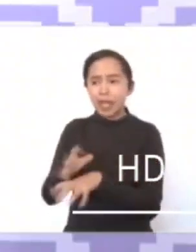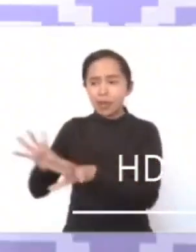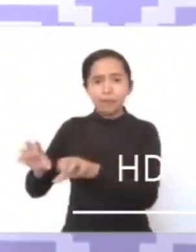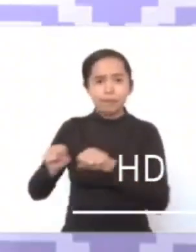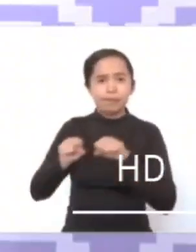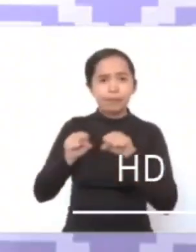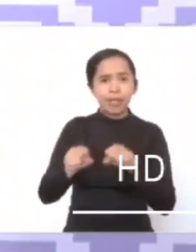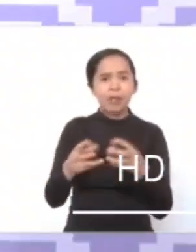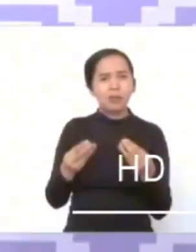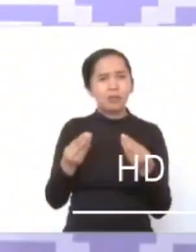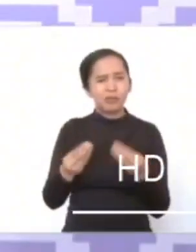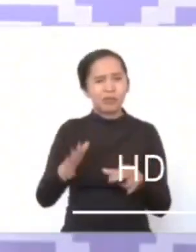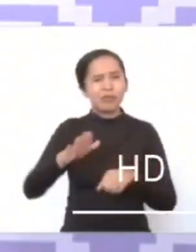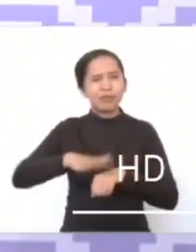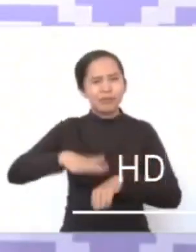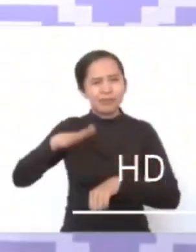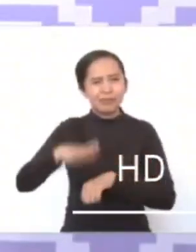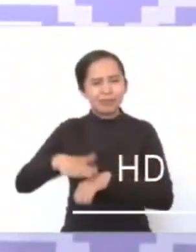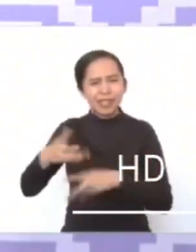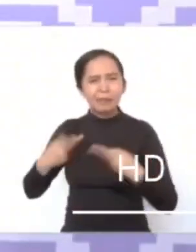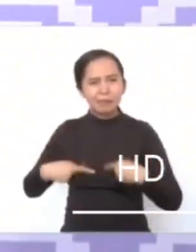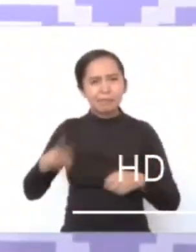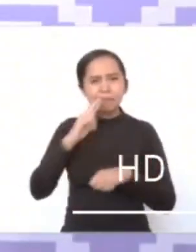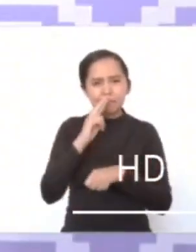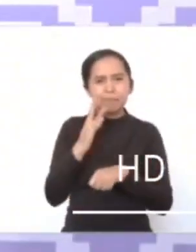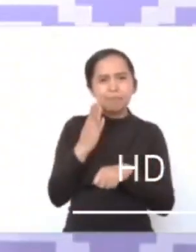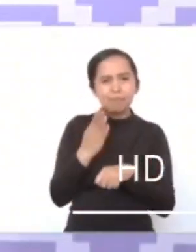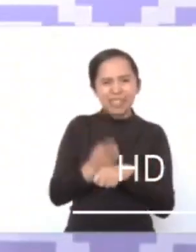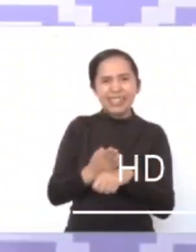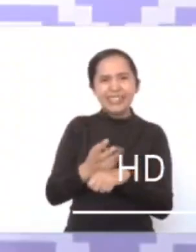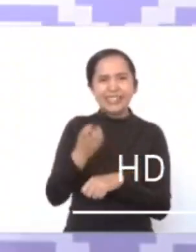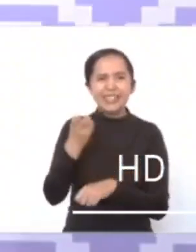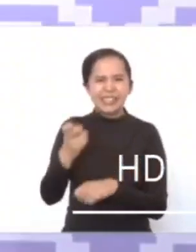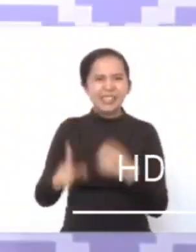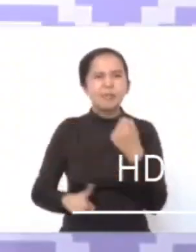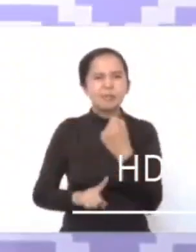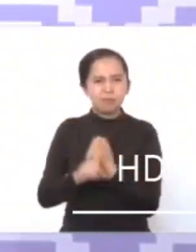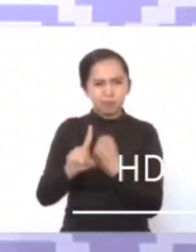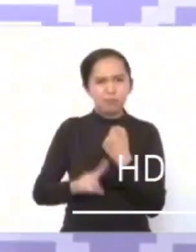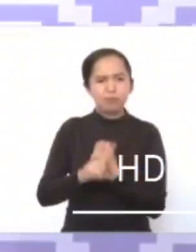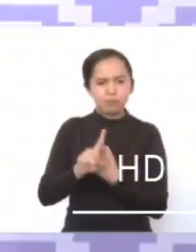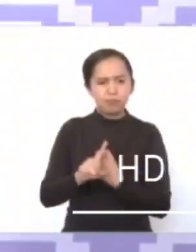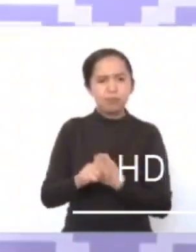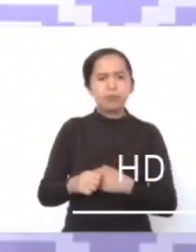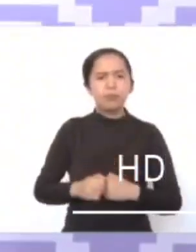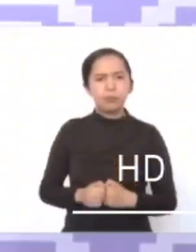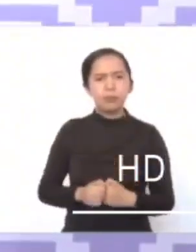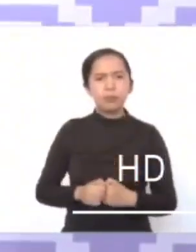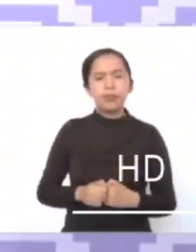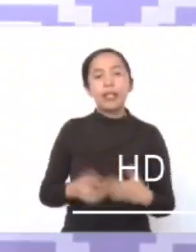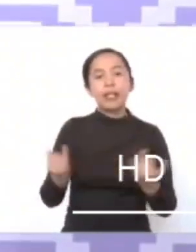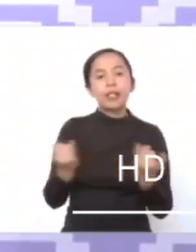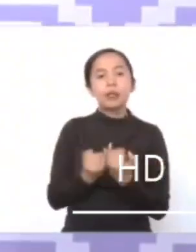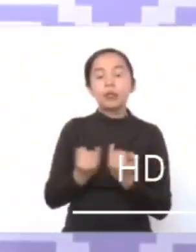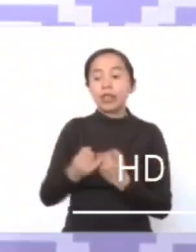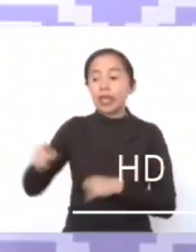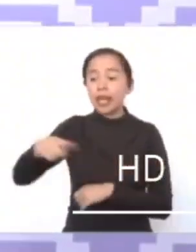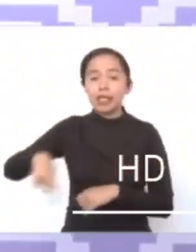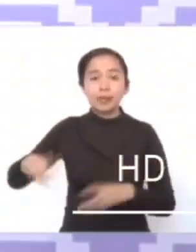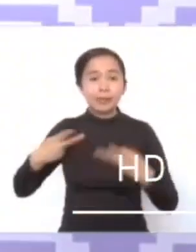detener a mucho más agresores en este terrible, terrible delito. La atención a